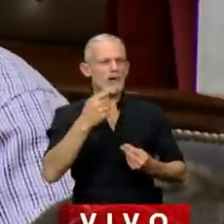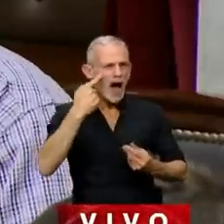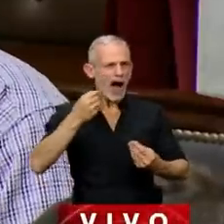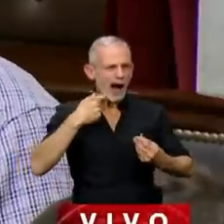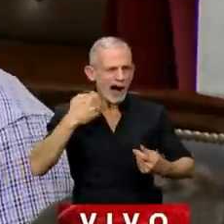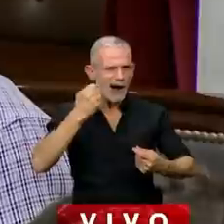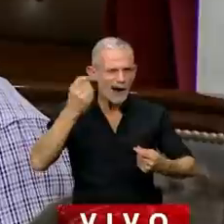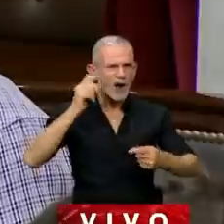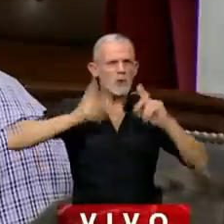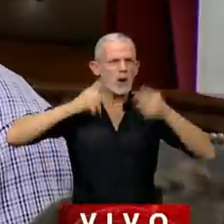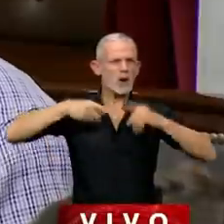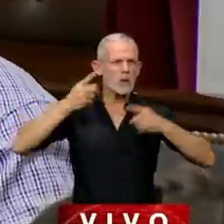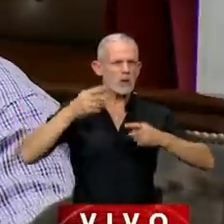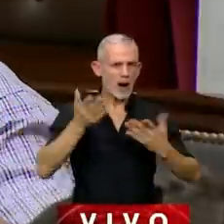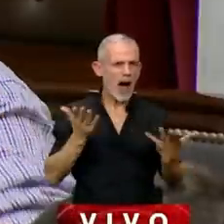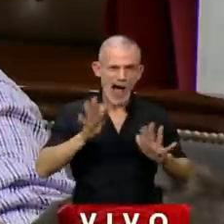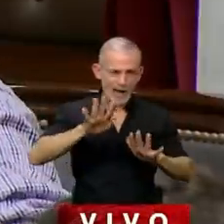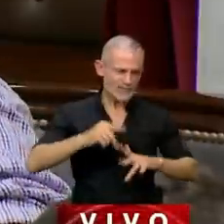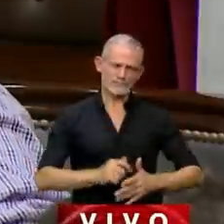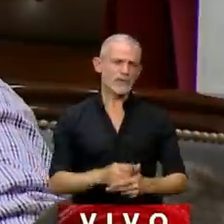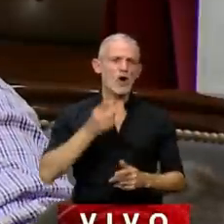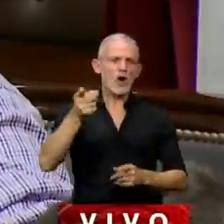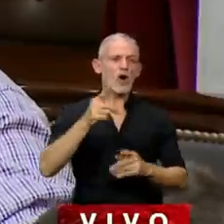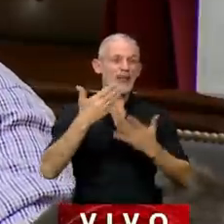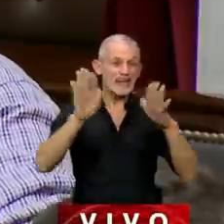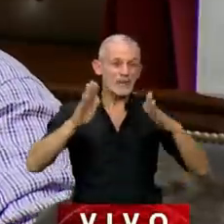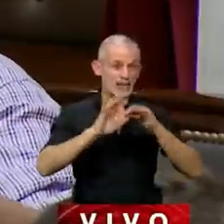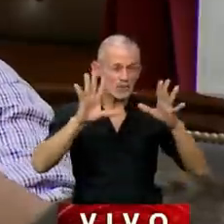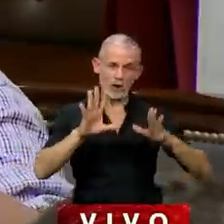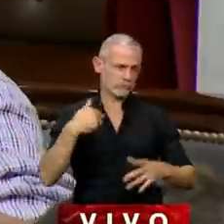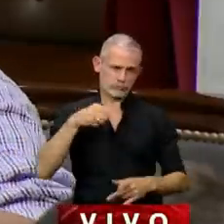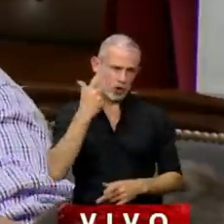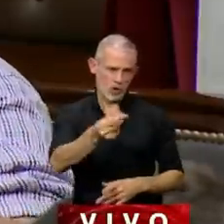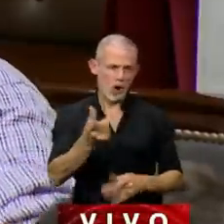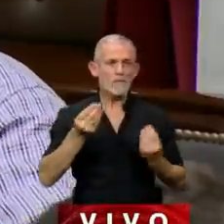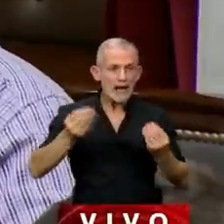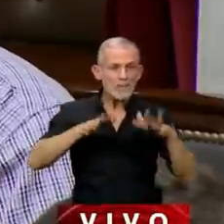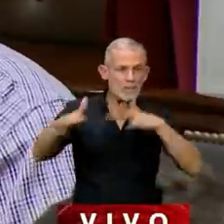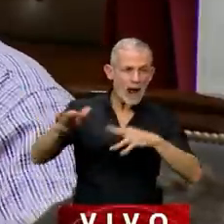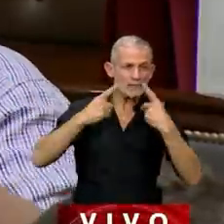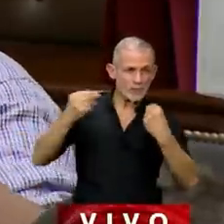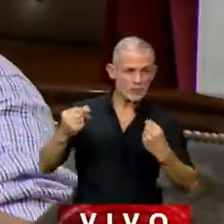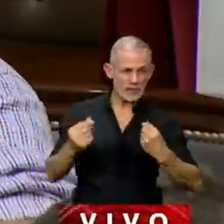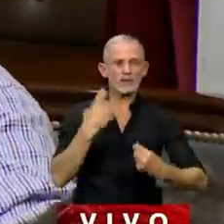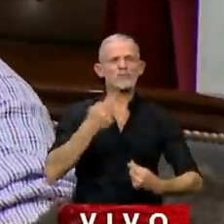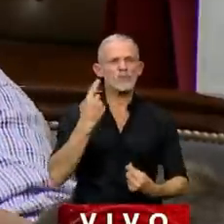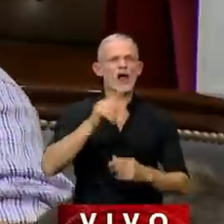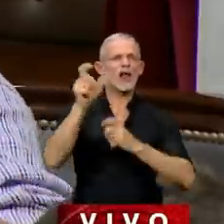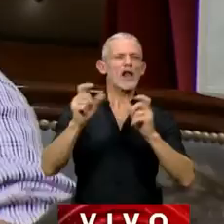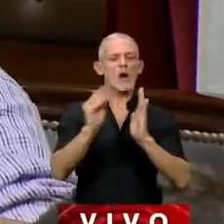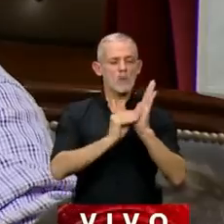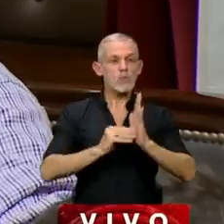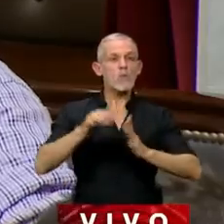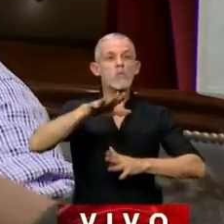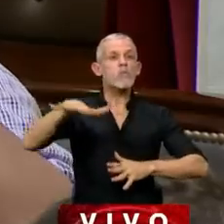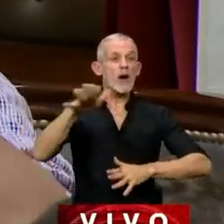intento autoritario y contra las libertades democráticas, para que con la movilización sea la agenda del